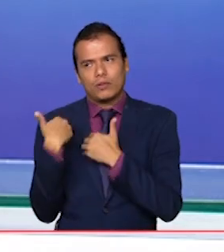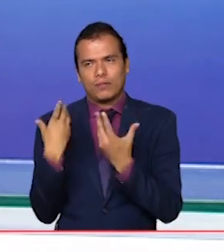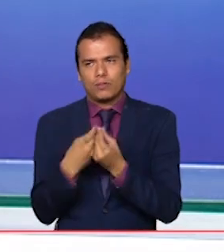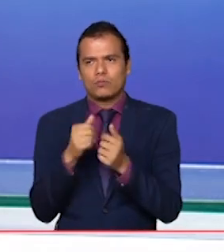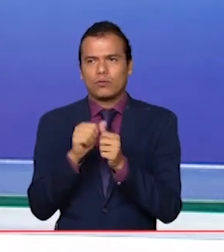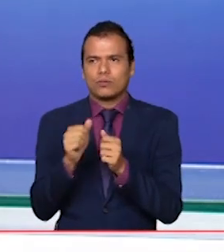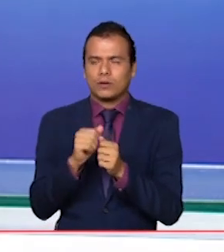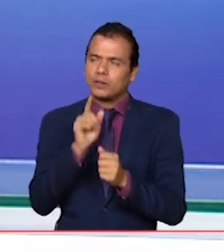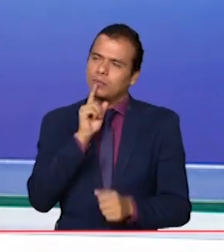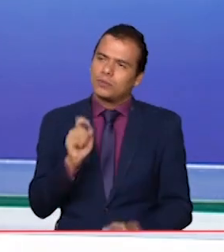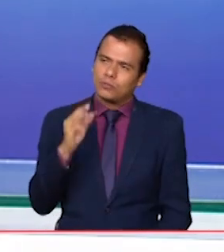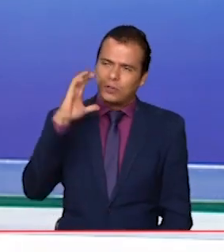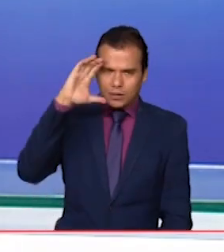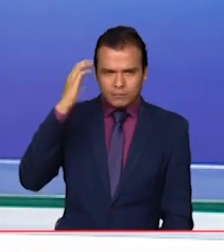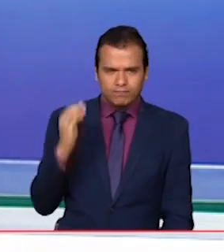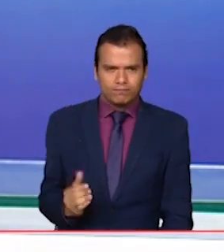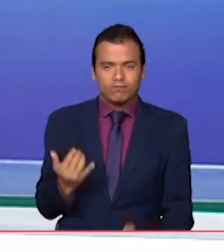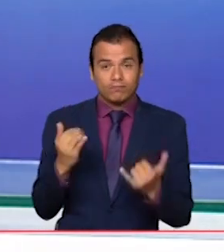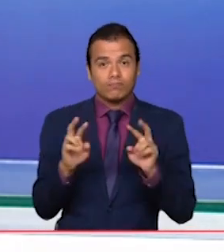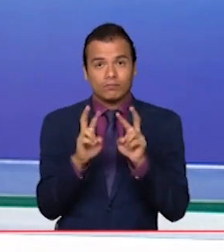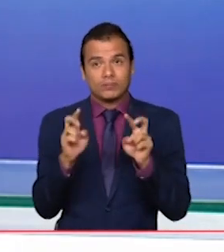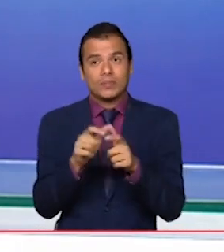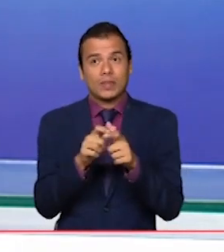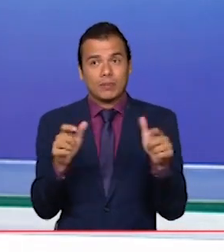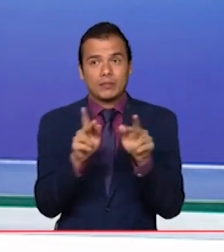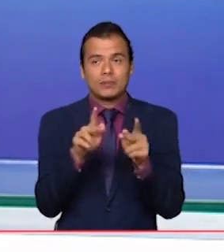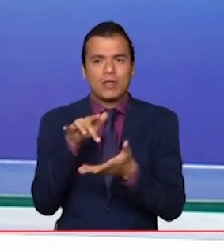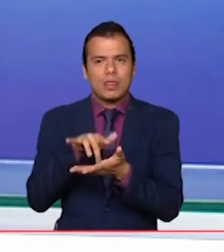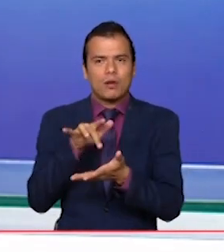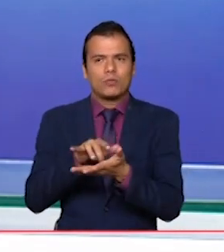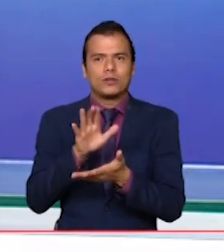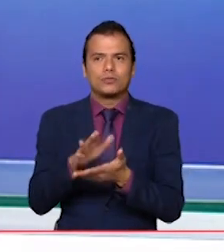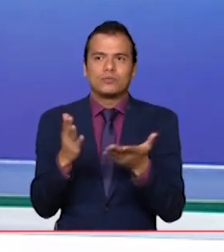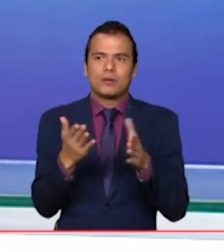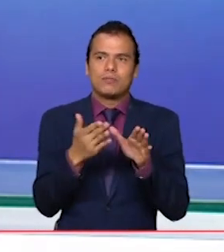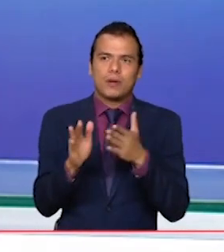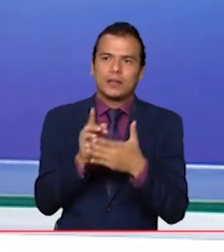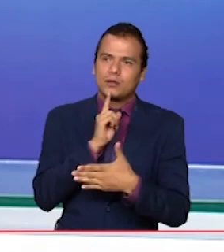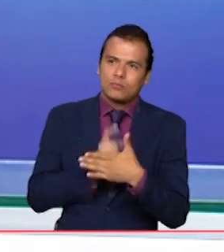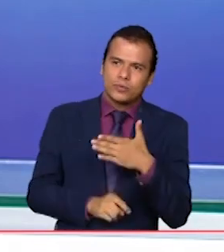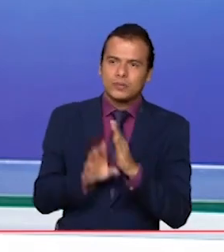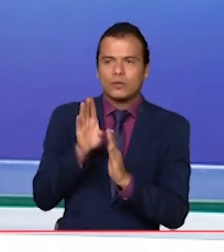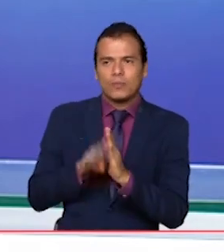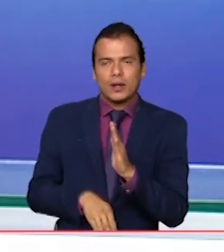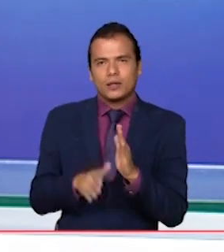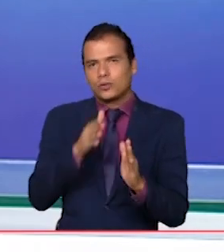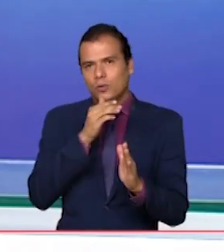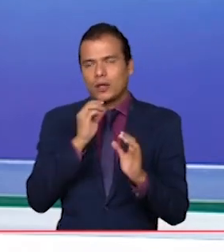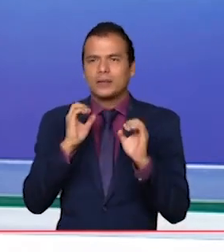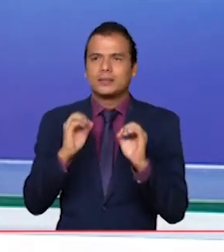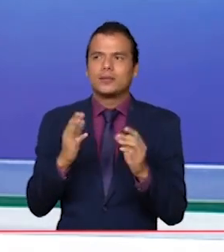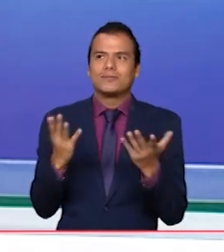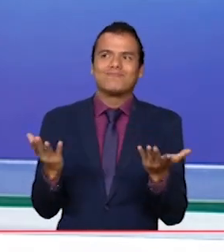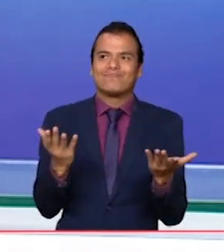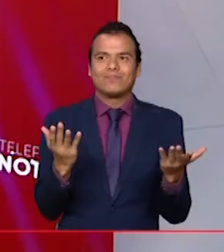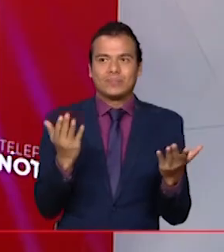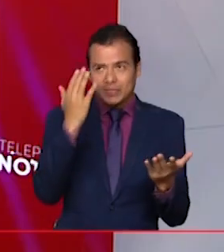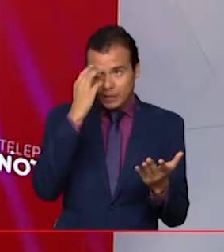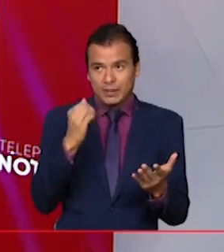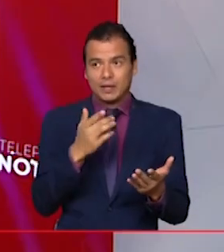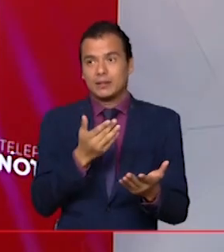buenas noches. En este tema preocupa la alta morosidad y si no hay planes que alivien esos pagos, se pone en alerta al